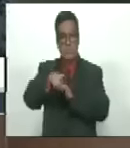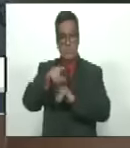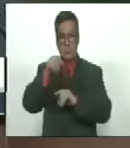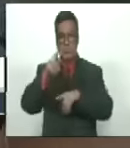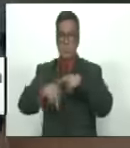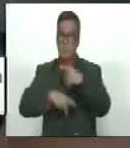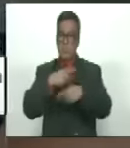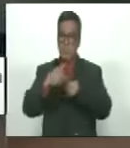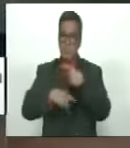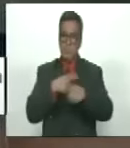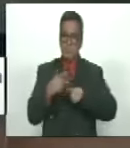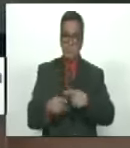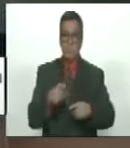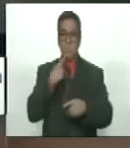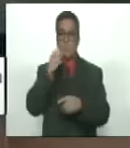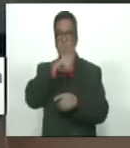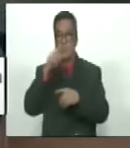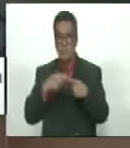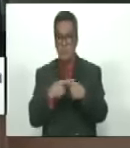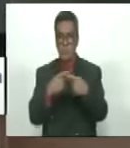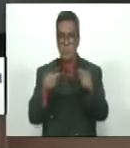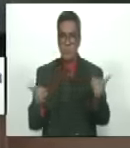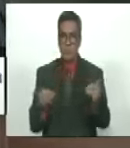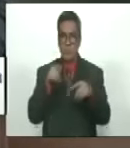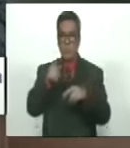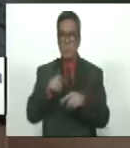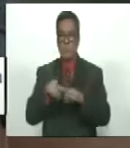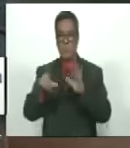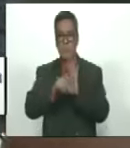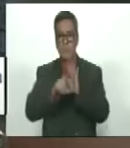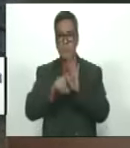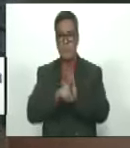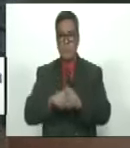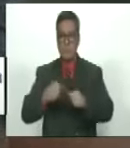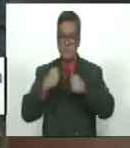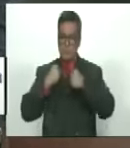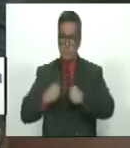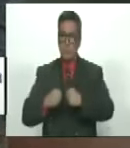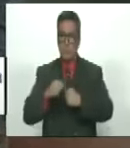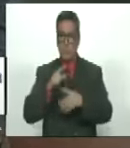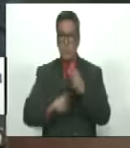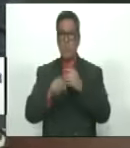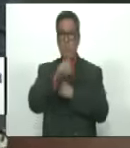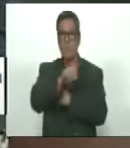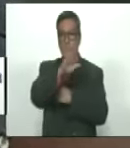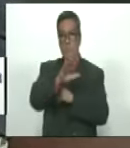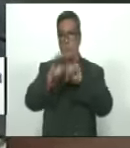este proceso de consulta pública a través de esta ley para consolidar los